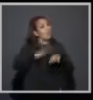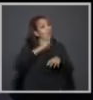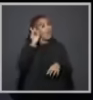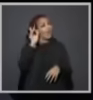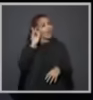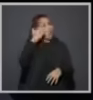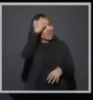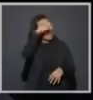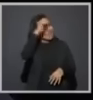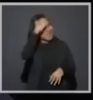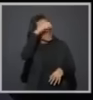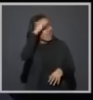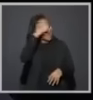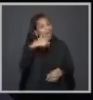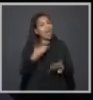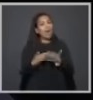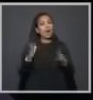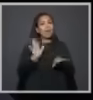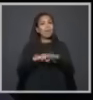en terracería,